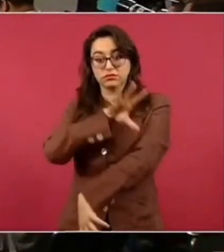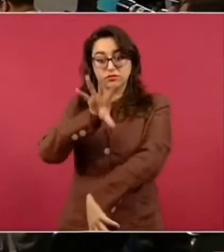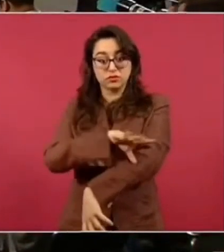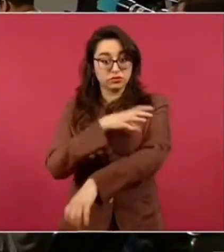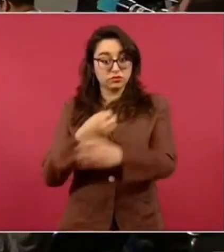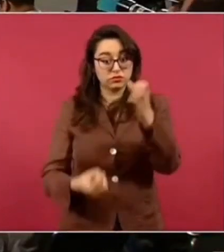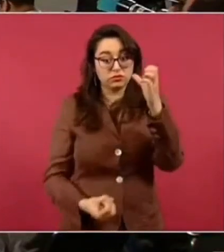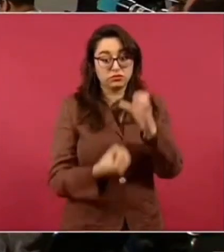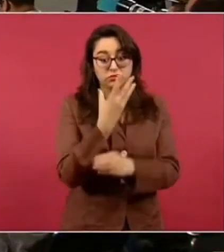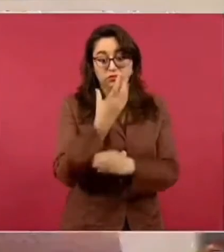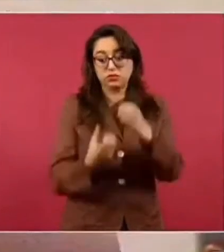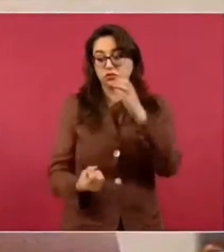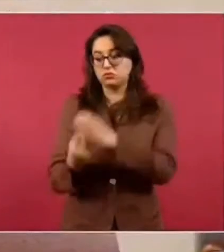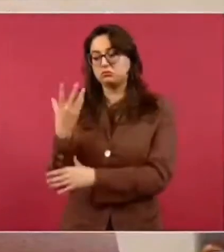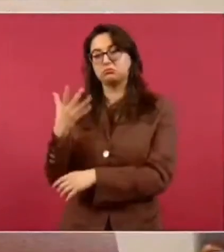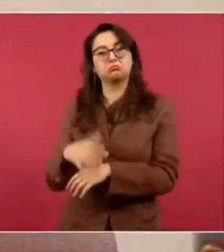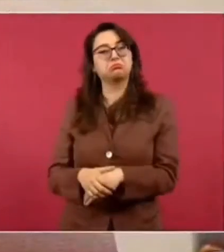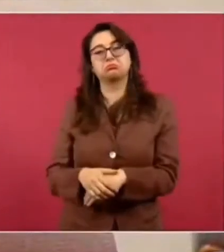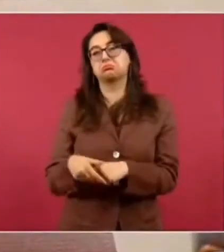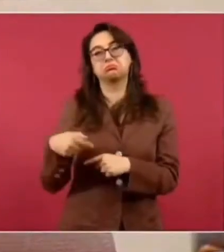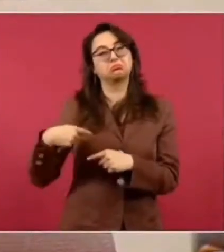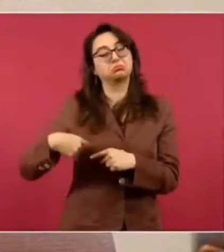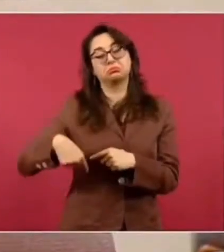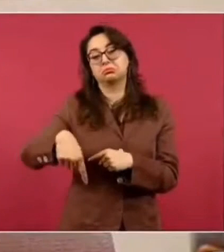y termina el sexenio